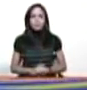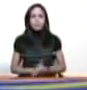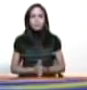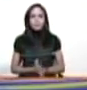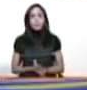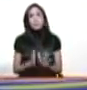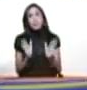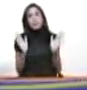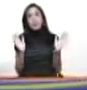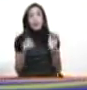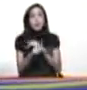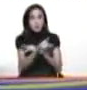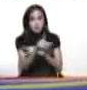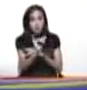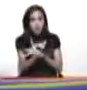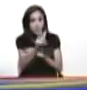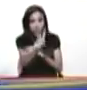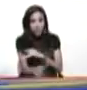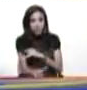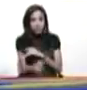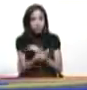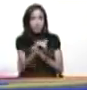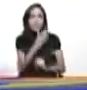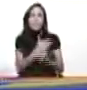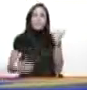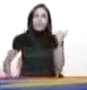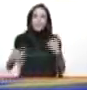Sí, Mourão.